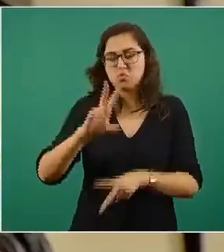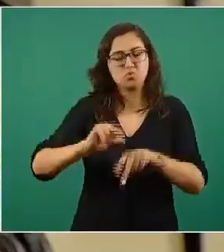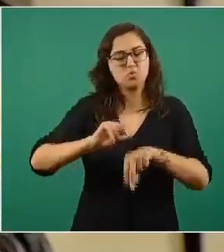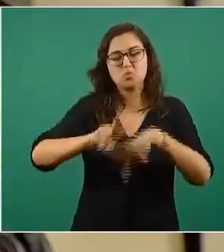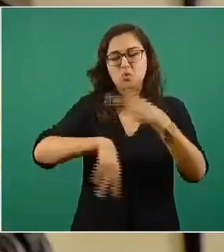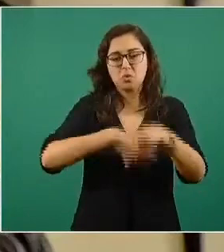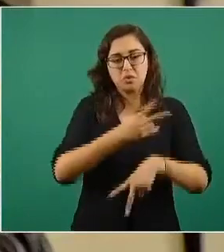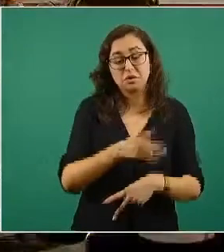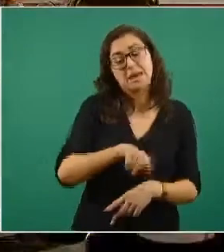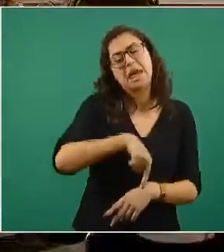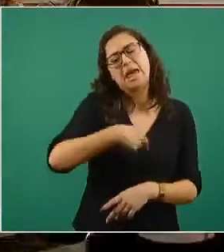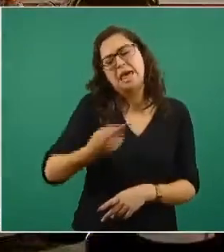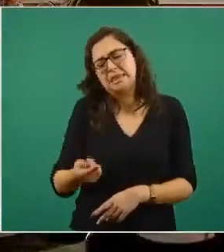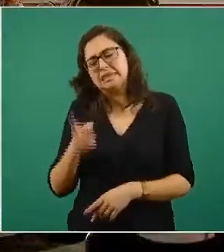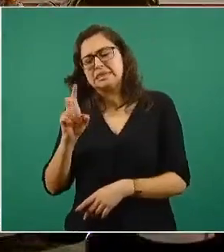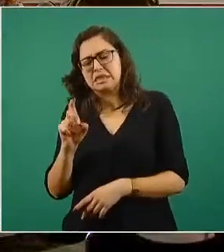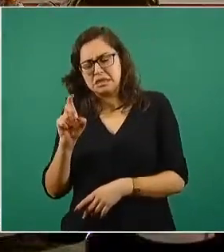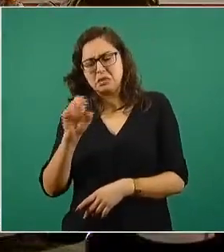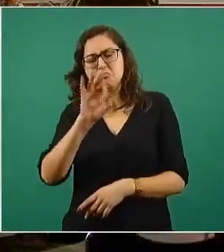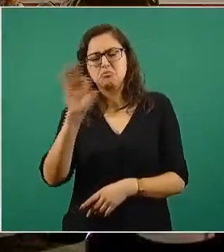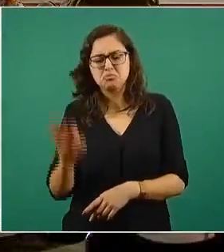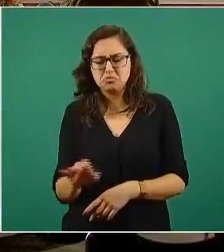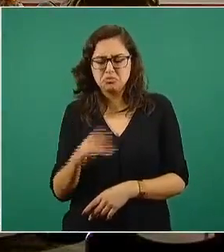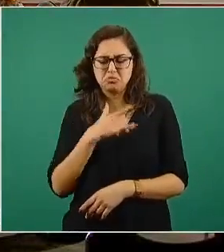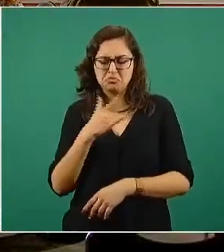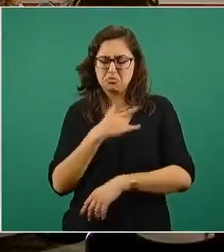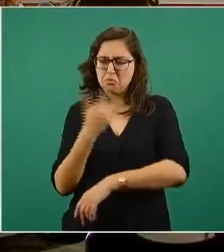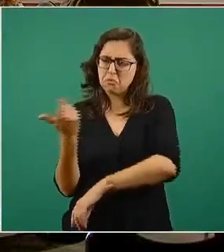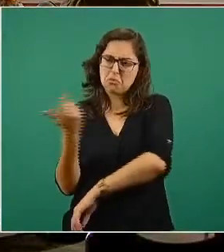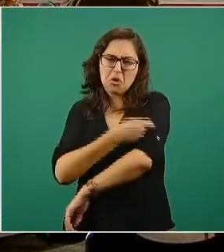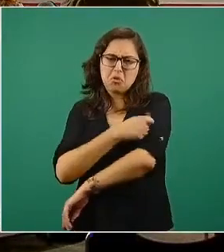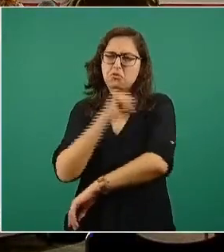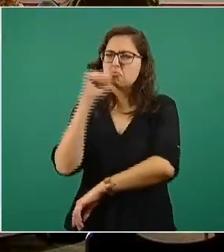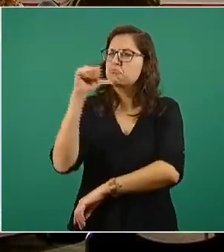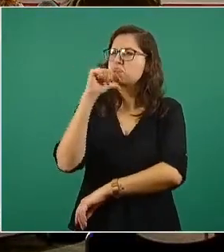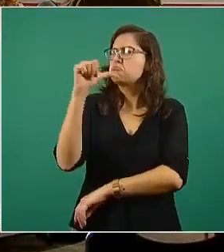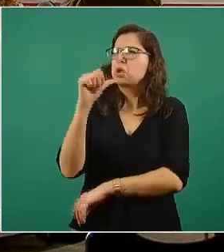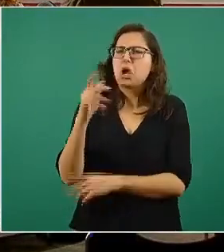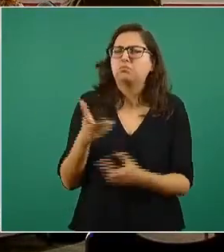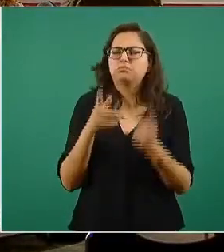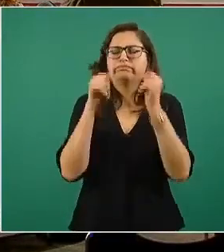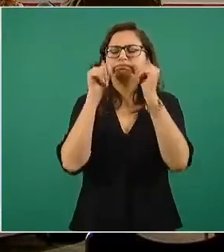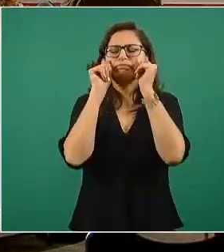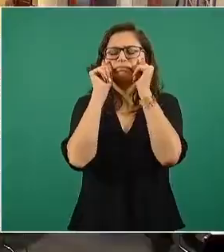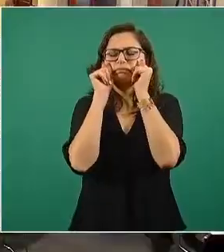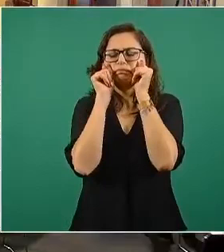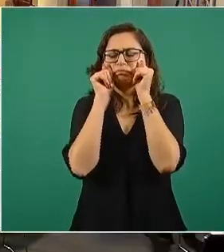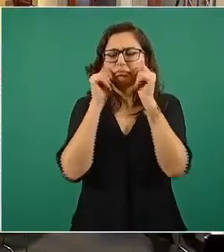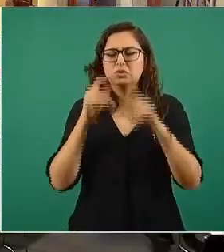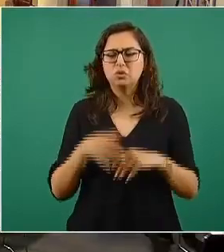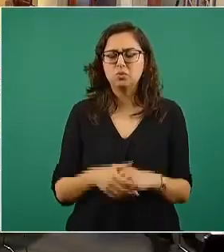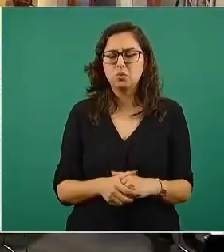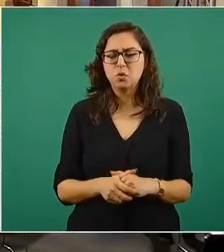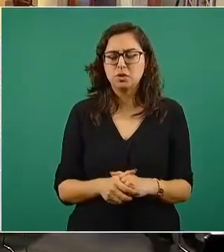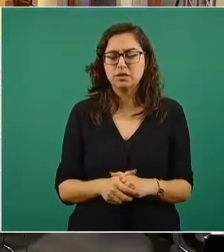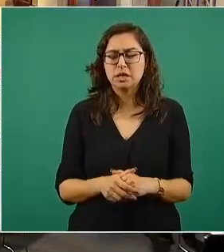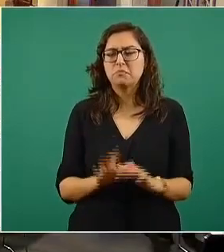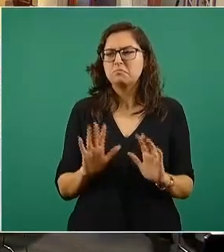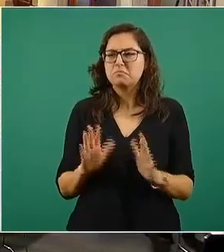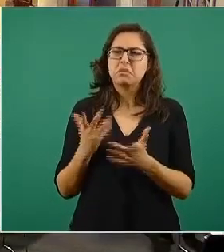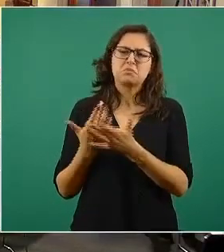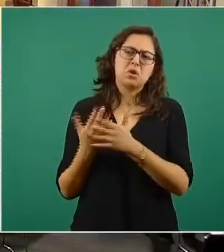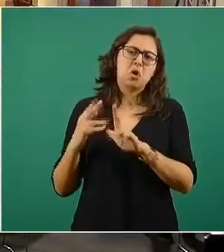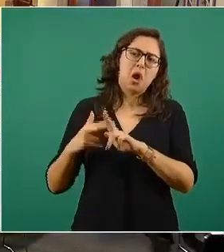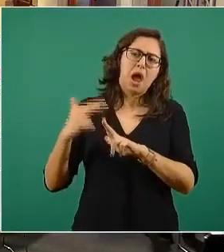que pues ellos no les afecta que no puedan ser vacunados previo a laborar en las brigadas y esperarse